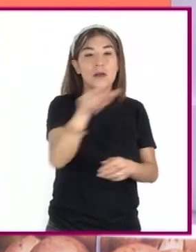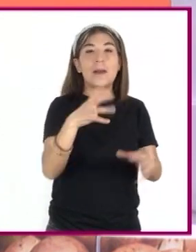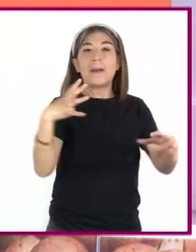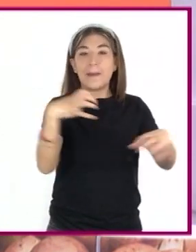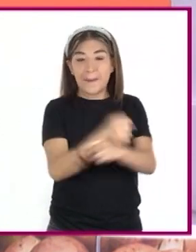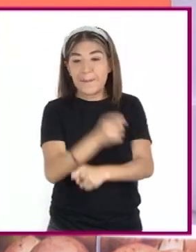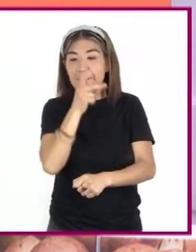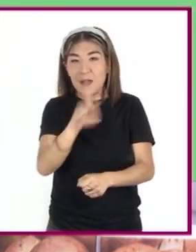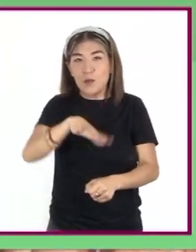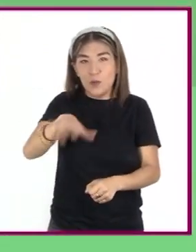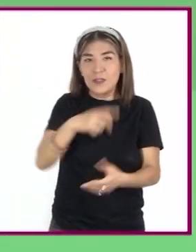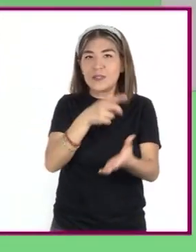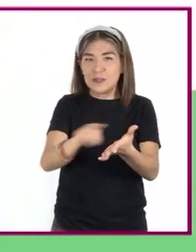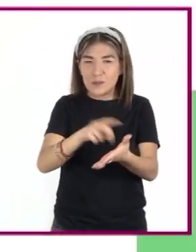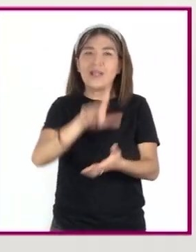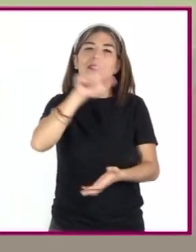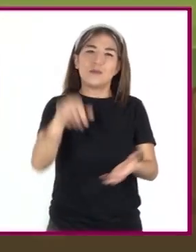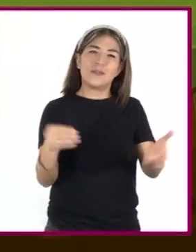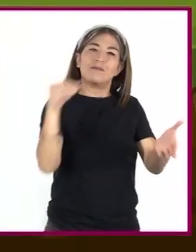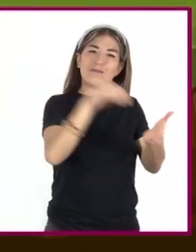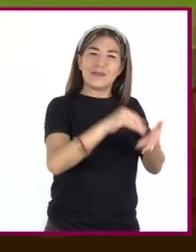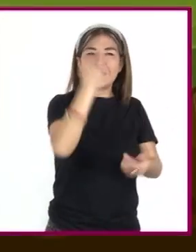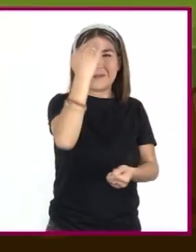defínanlo e ilústrenlo.